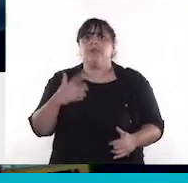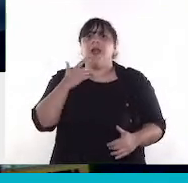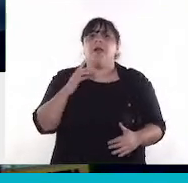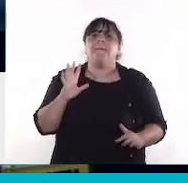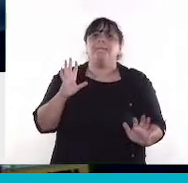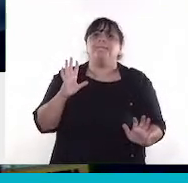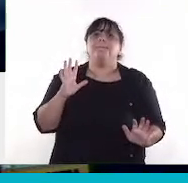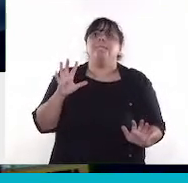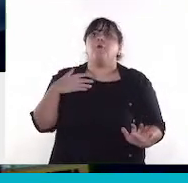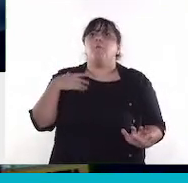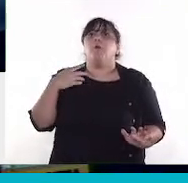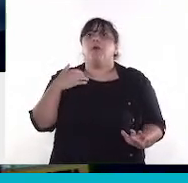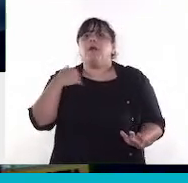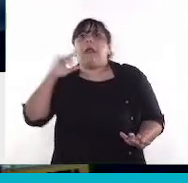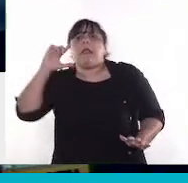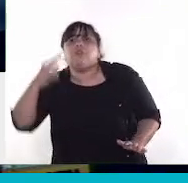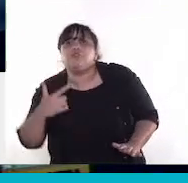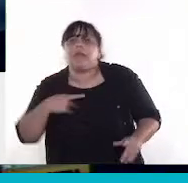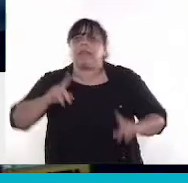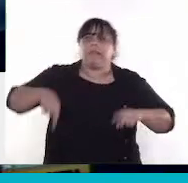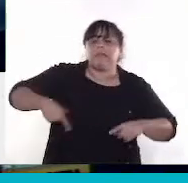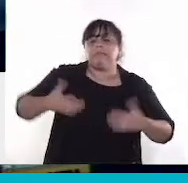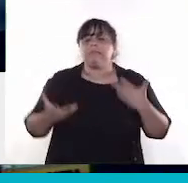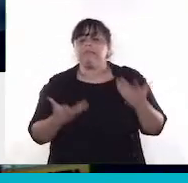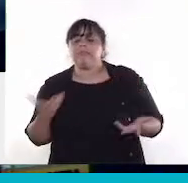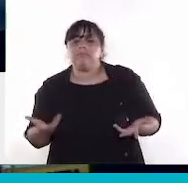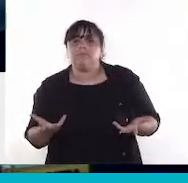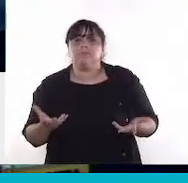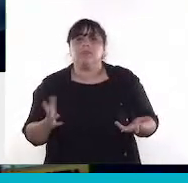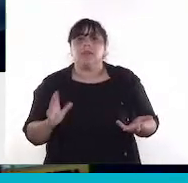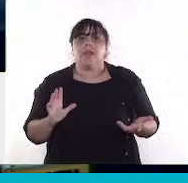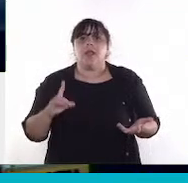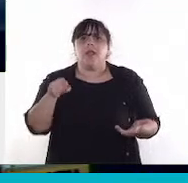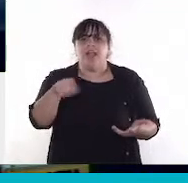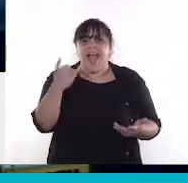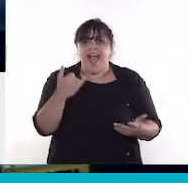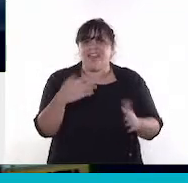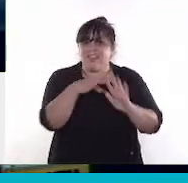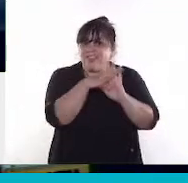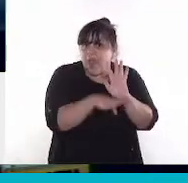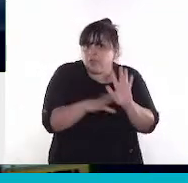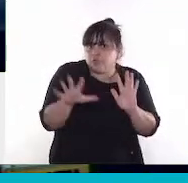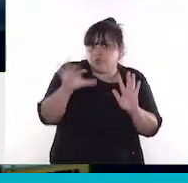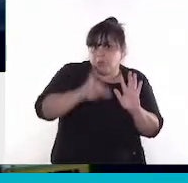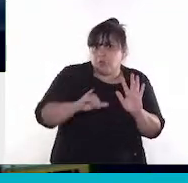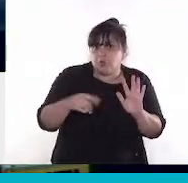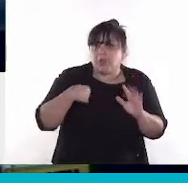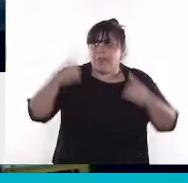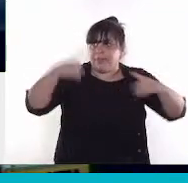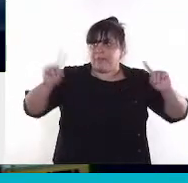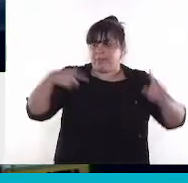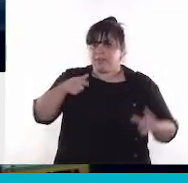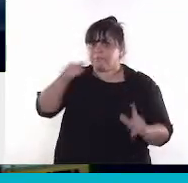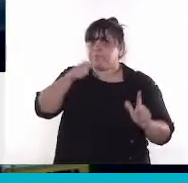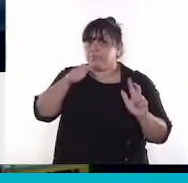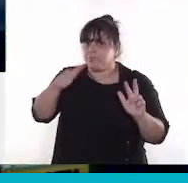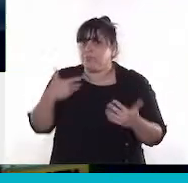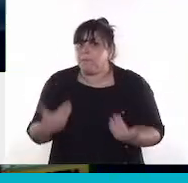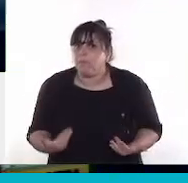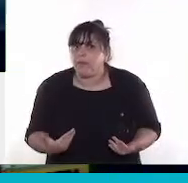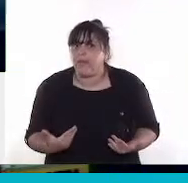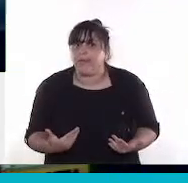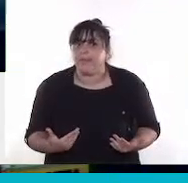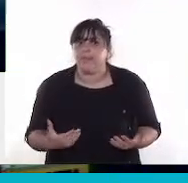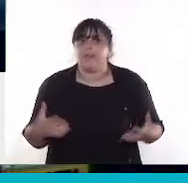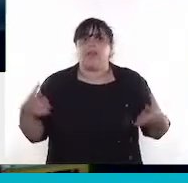hasta ingenua a veces cuando se manifiesta, hay datos de la realidad que dicen todo lo contrario. La Franja